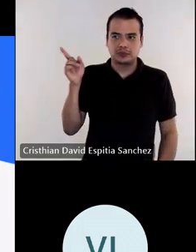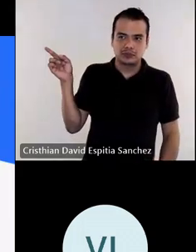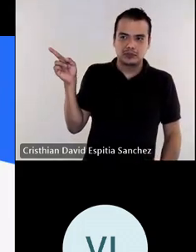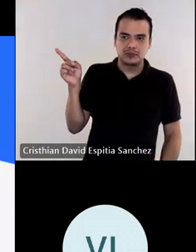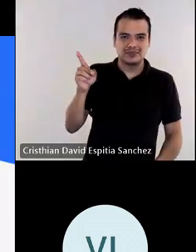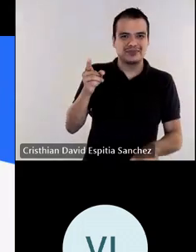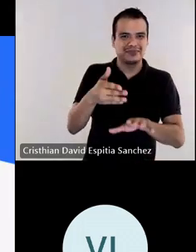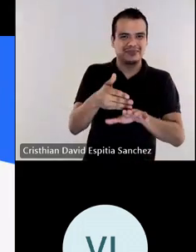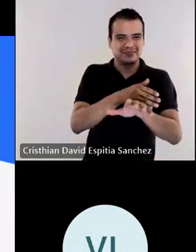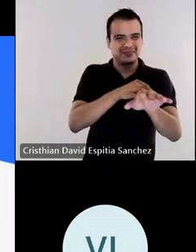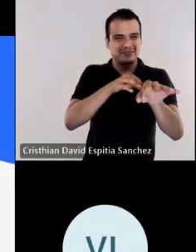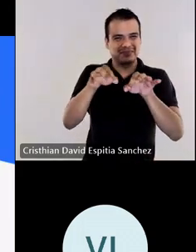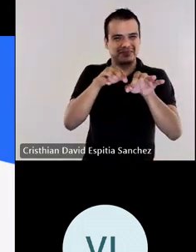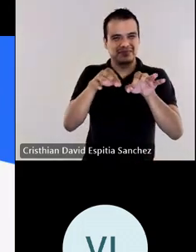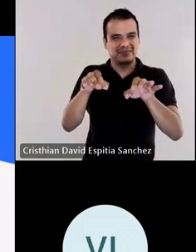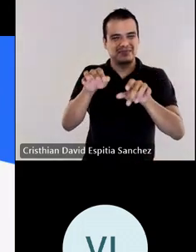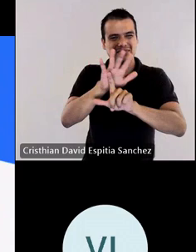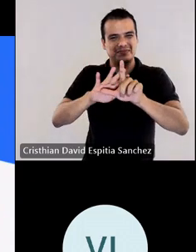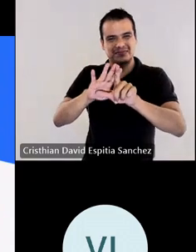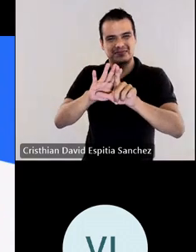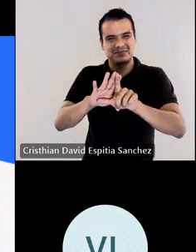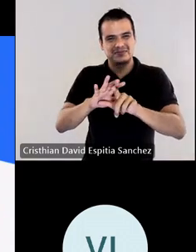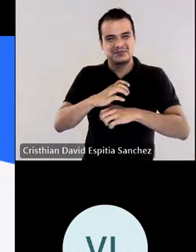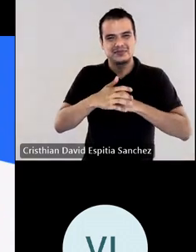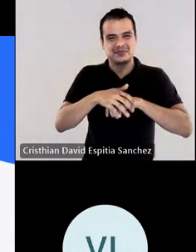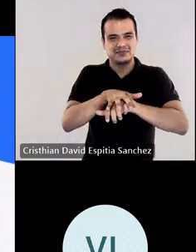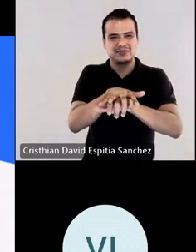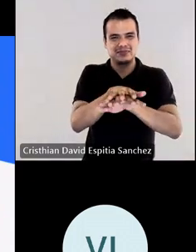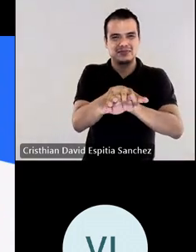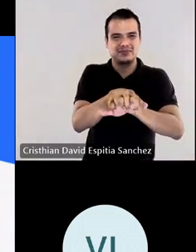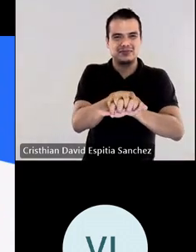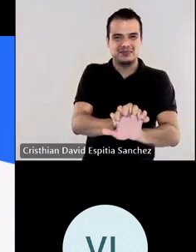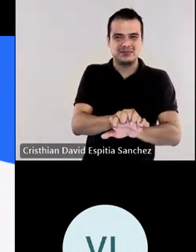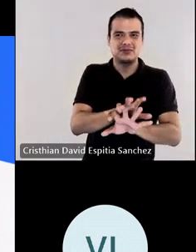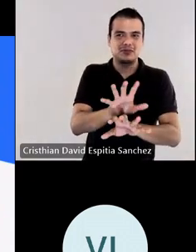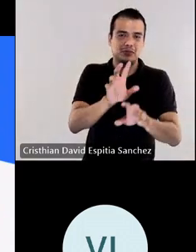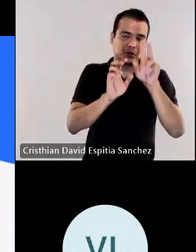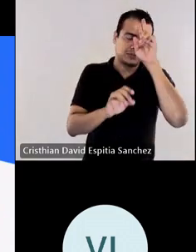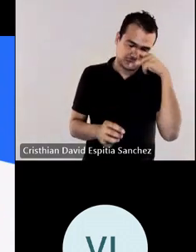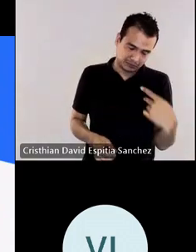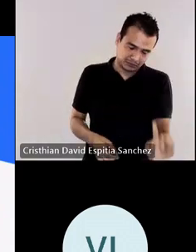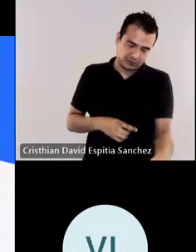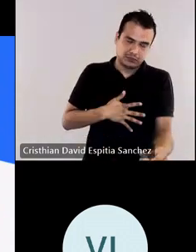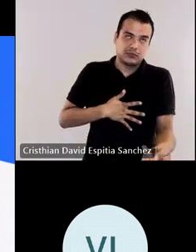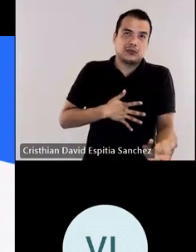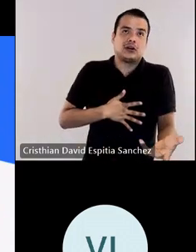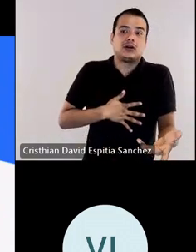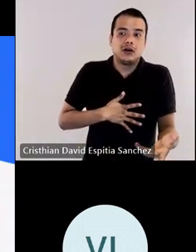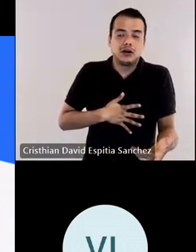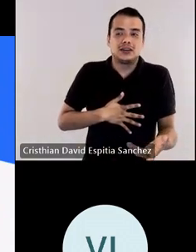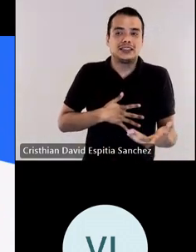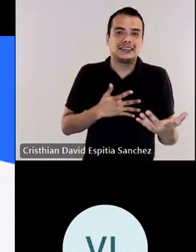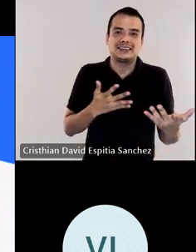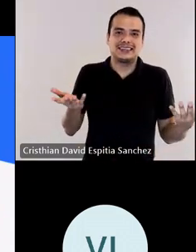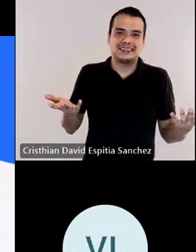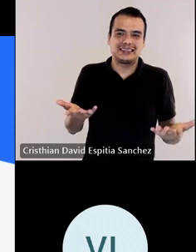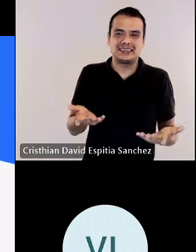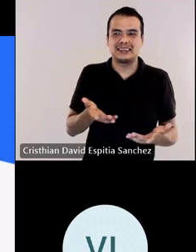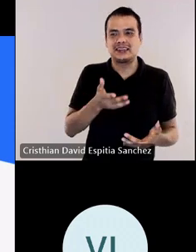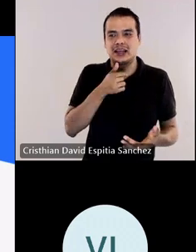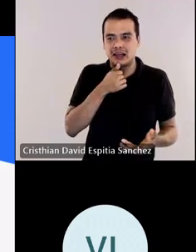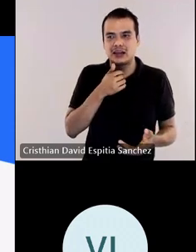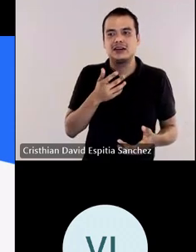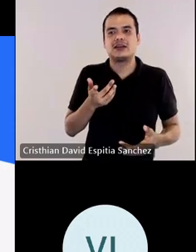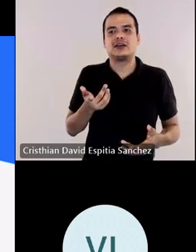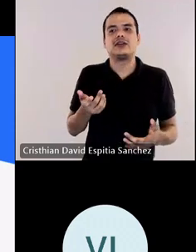más o menos similar en el video, porque el paciente está totalmente ido, el bebé no responde. O también podemos hacer el movimiento